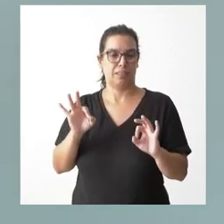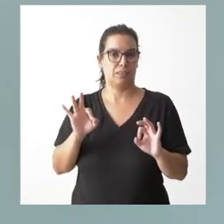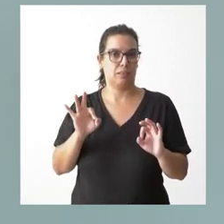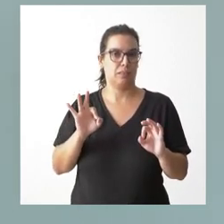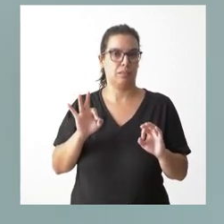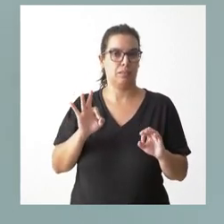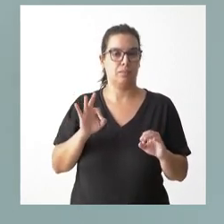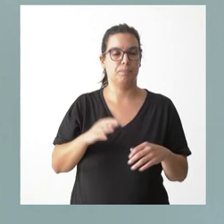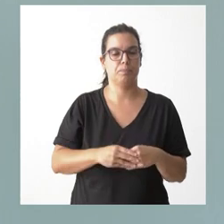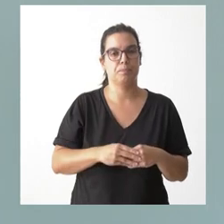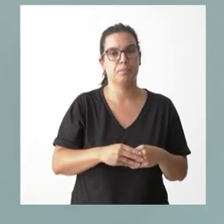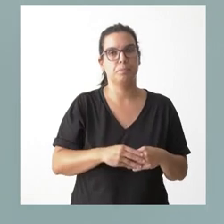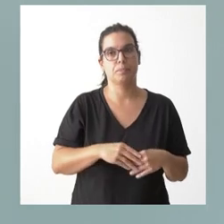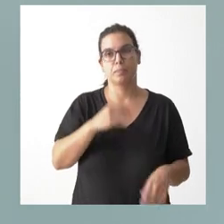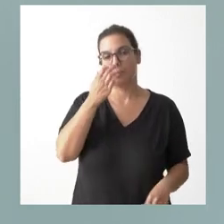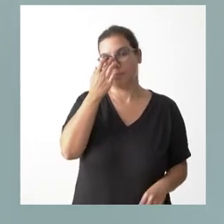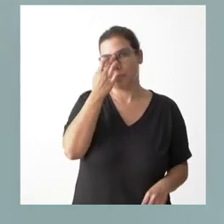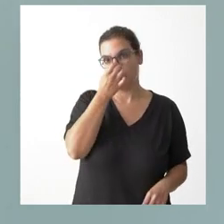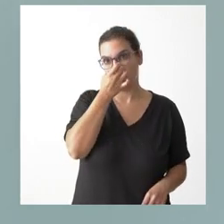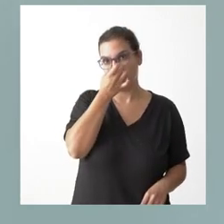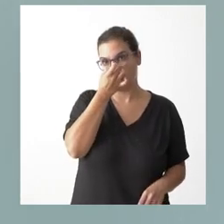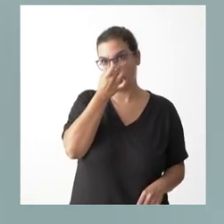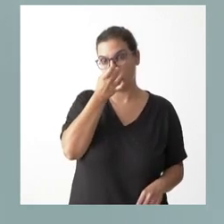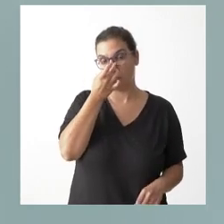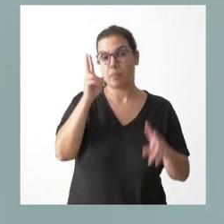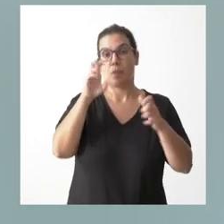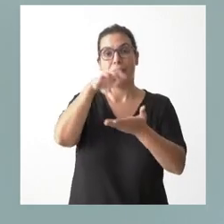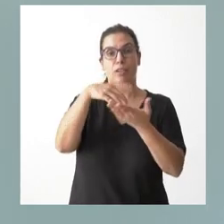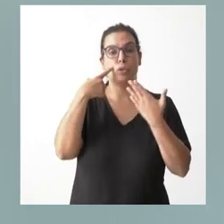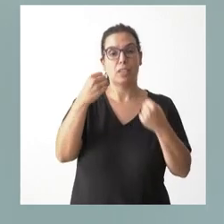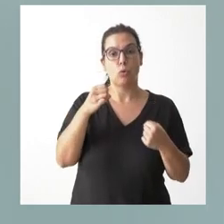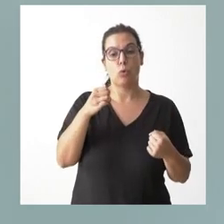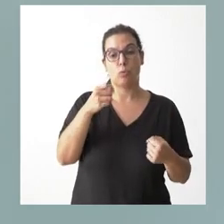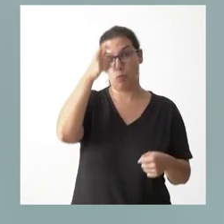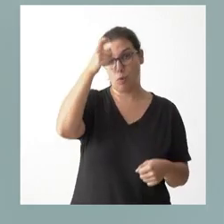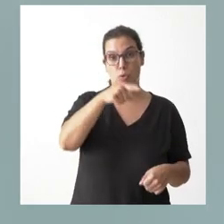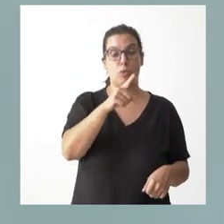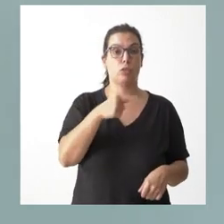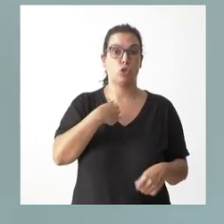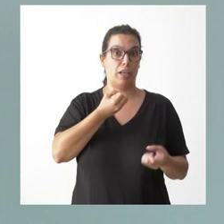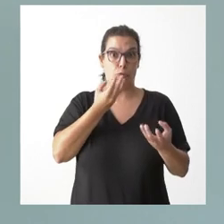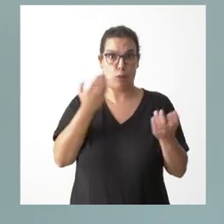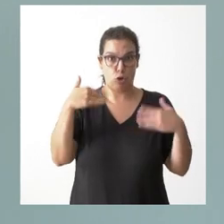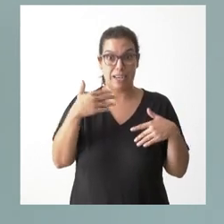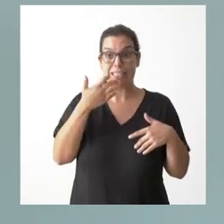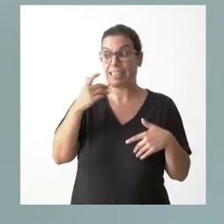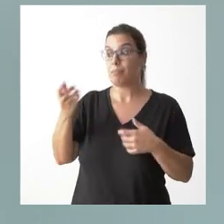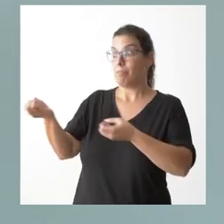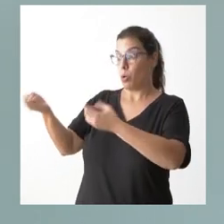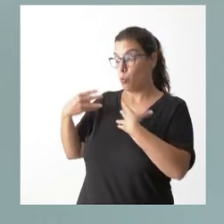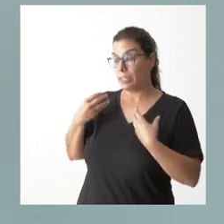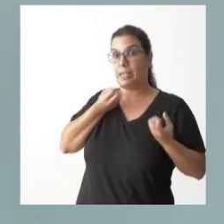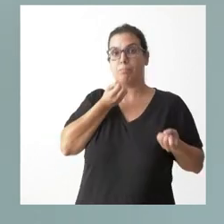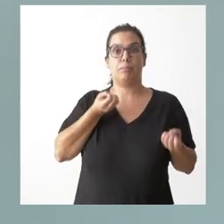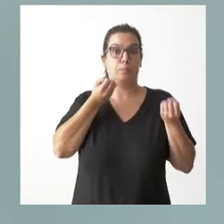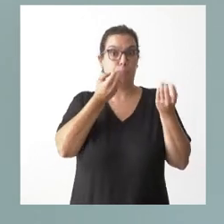de Castilla y León. Y por lo que señala del Centro de Salud de Pinilla, no tengo esta información. Si a lo largo de la rueda de prensa pues pudiera recabarla, se